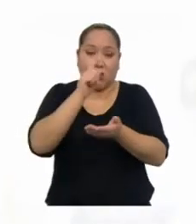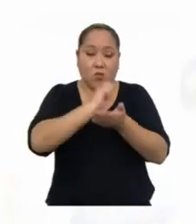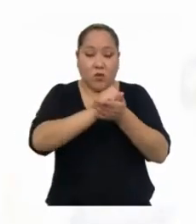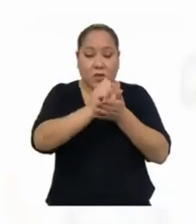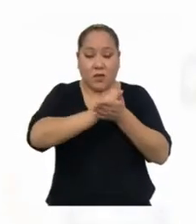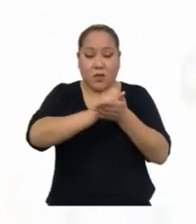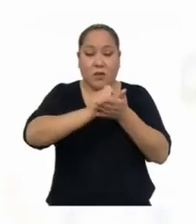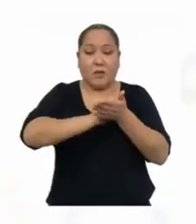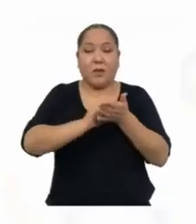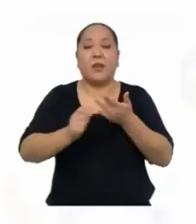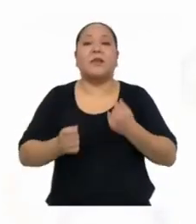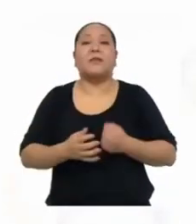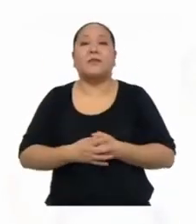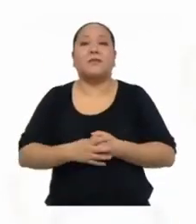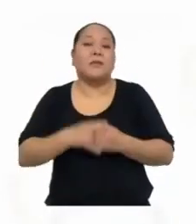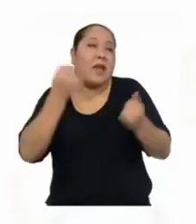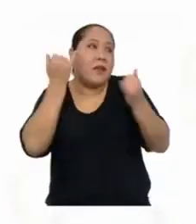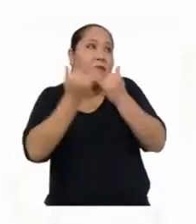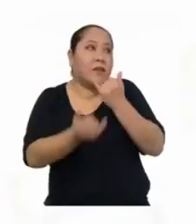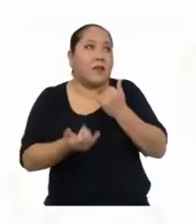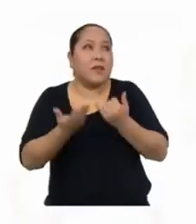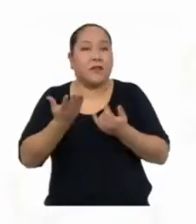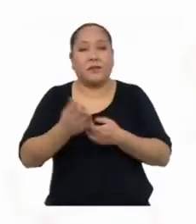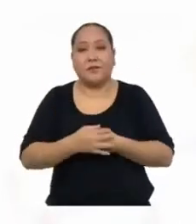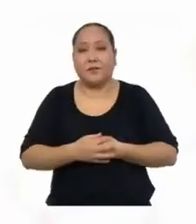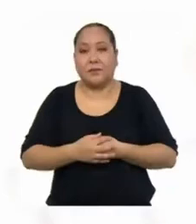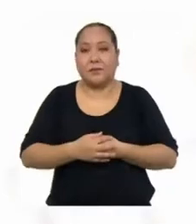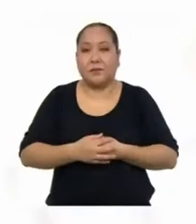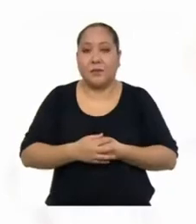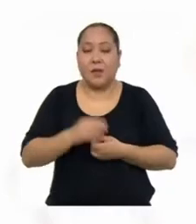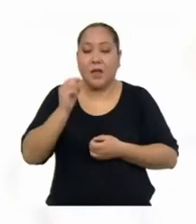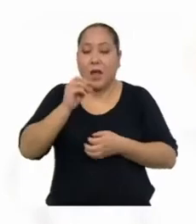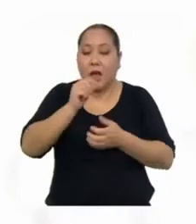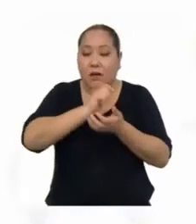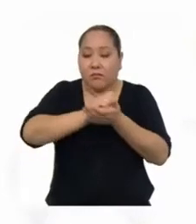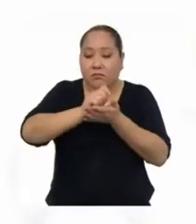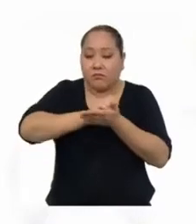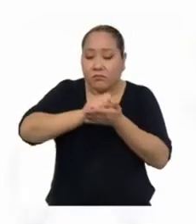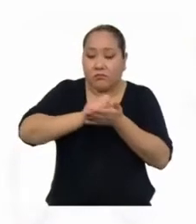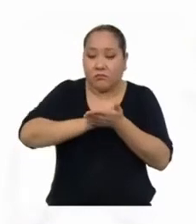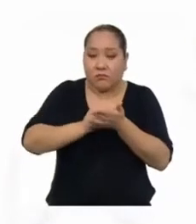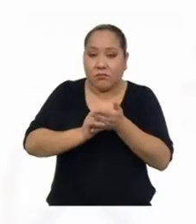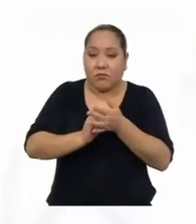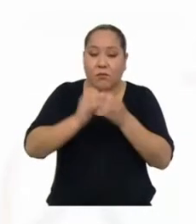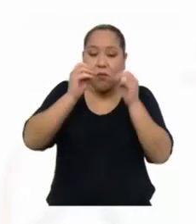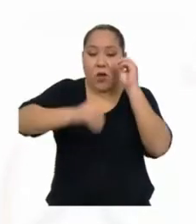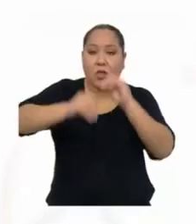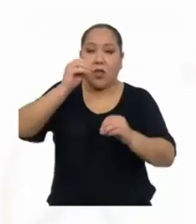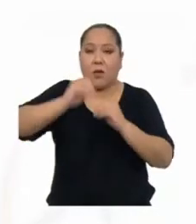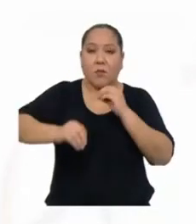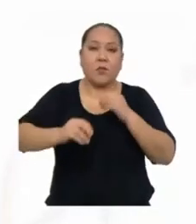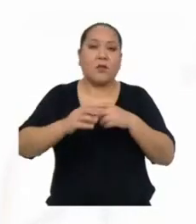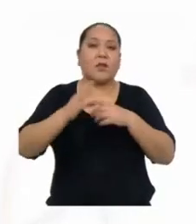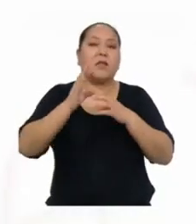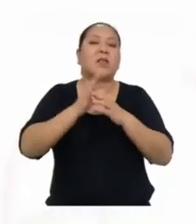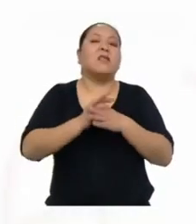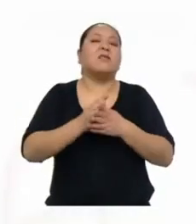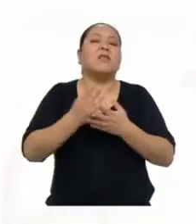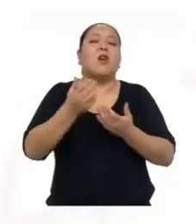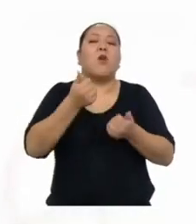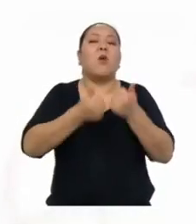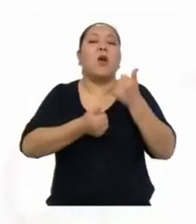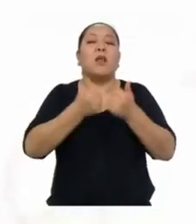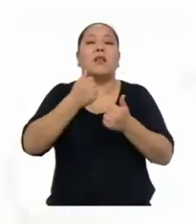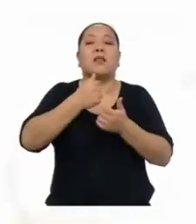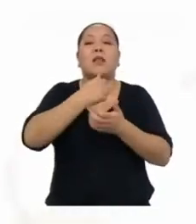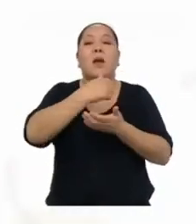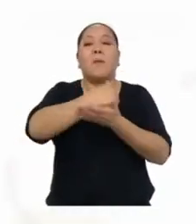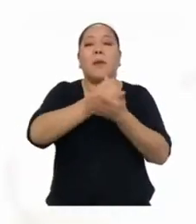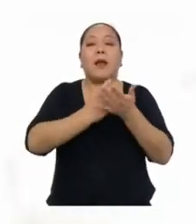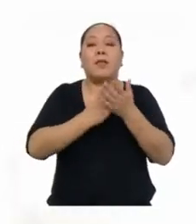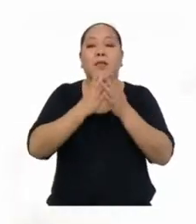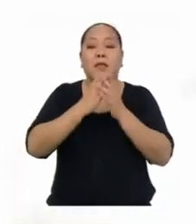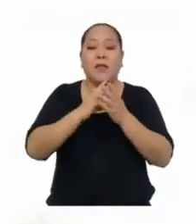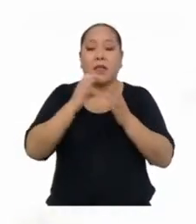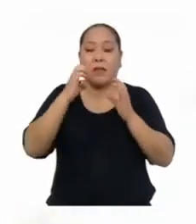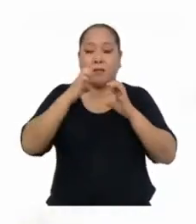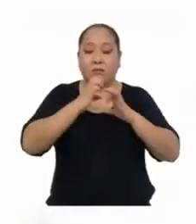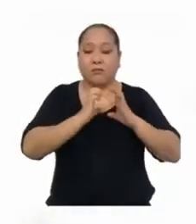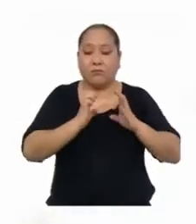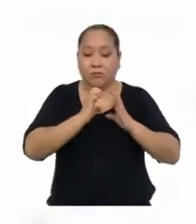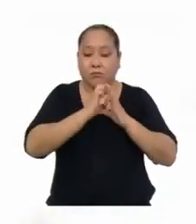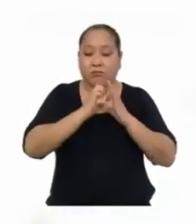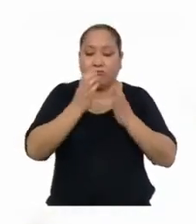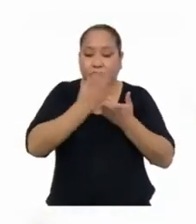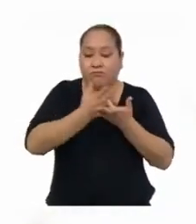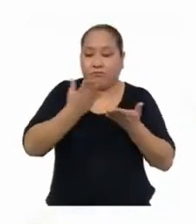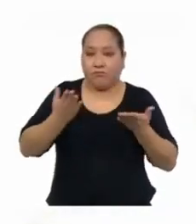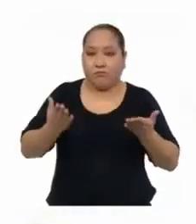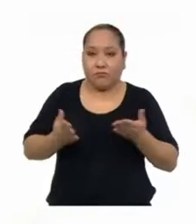escribiremos. Finalmente, definimos el esquema. Paso 2. Proponemos una